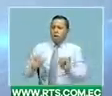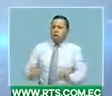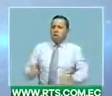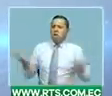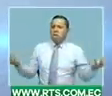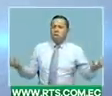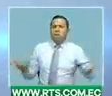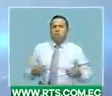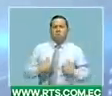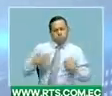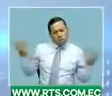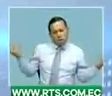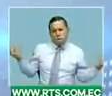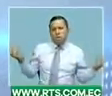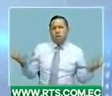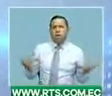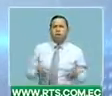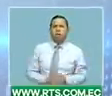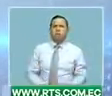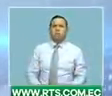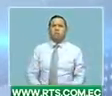la voy a tirar. ¿Por qué?